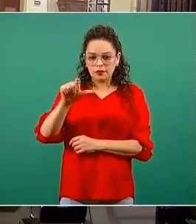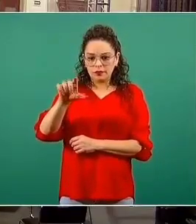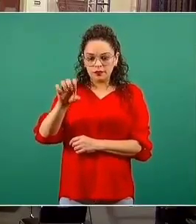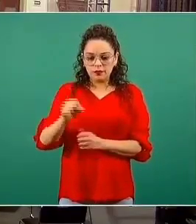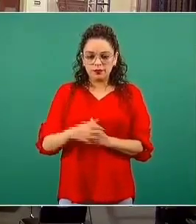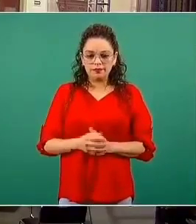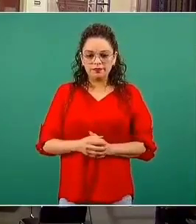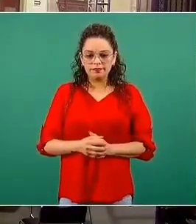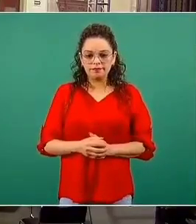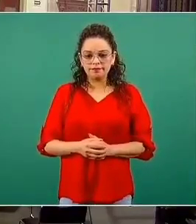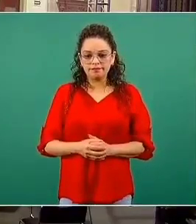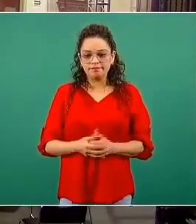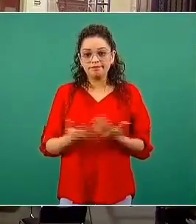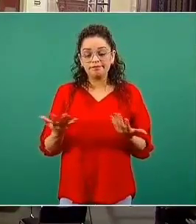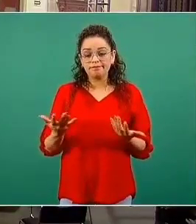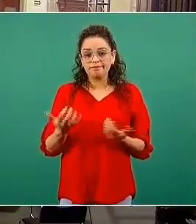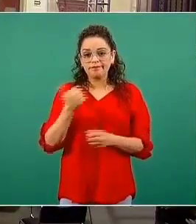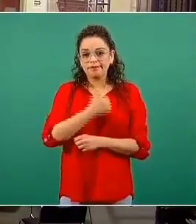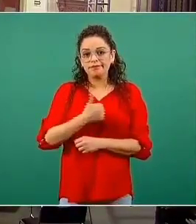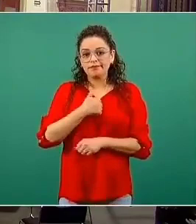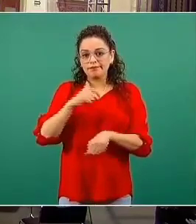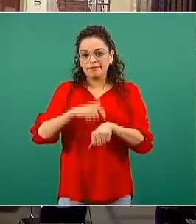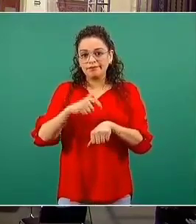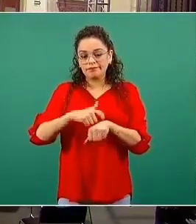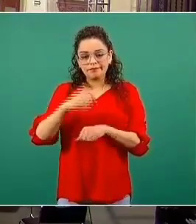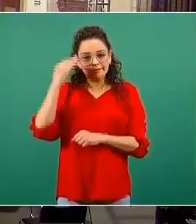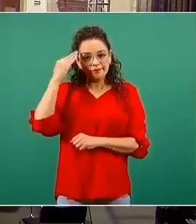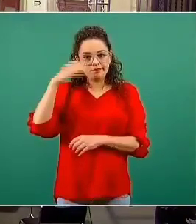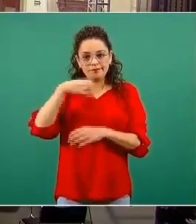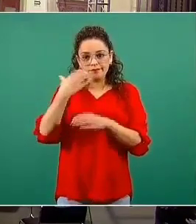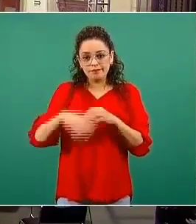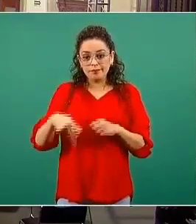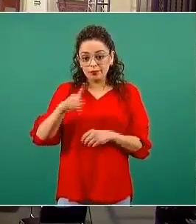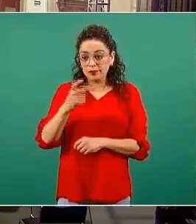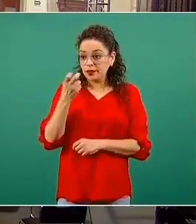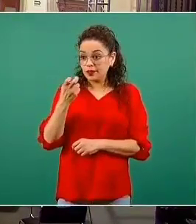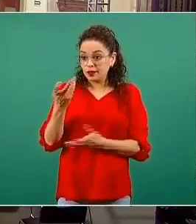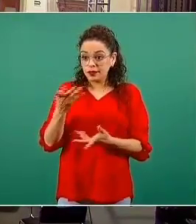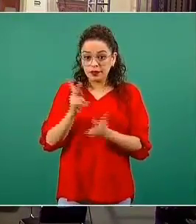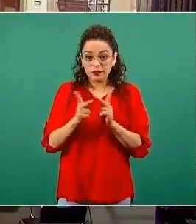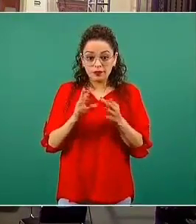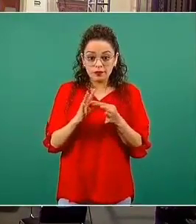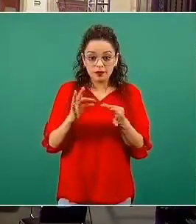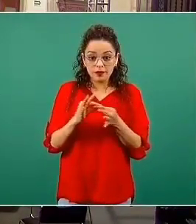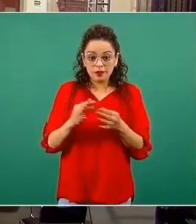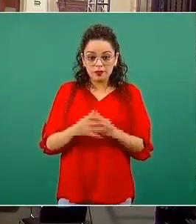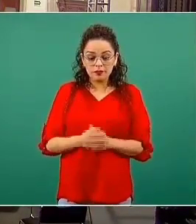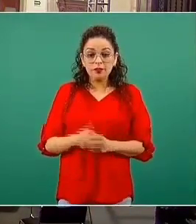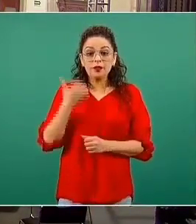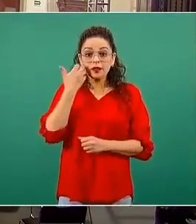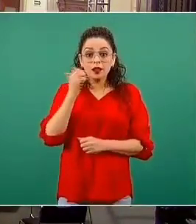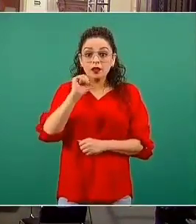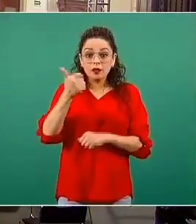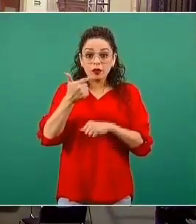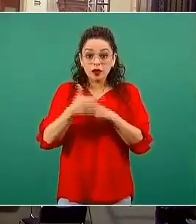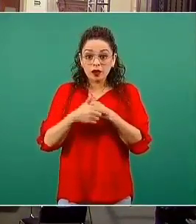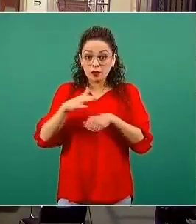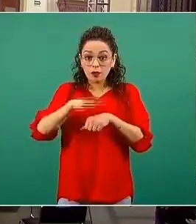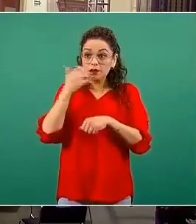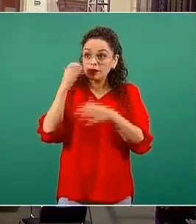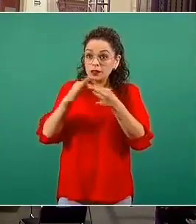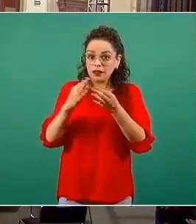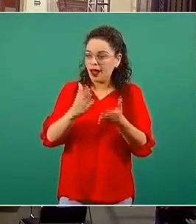Pues desafortunadamente el tiempo es breve y este tipo de conversaciones para nosotros. ¿Quién quiere intervenir? Doctor Kersenovich, por favor, doctor Kersenovich,